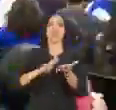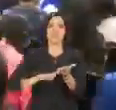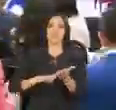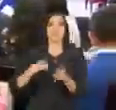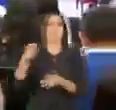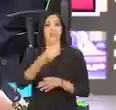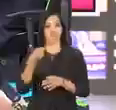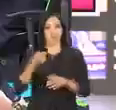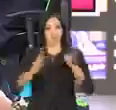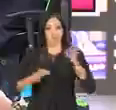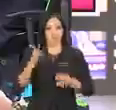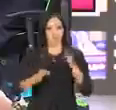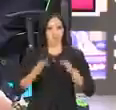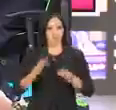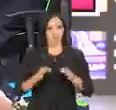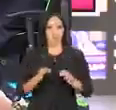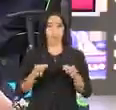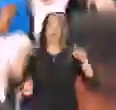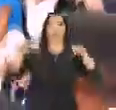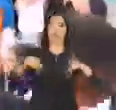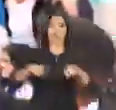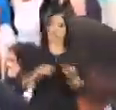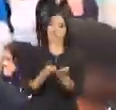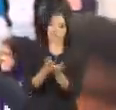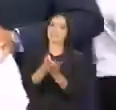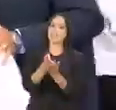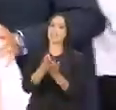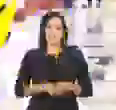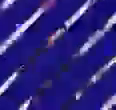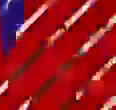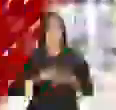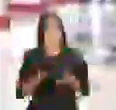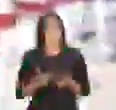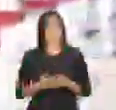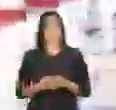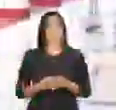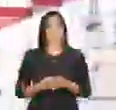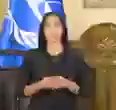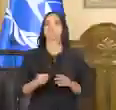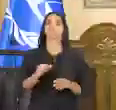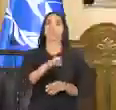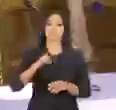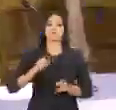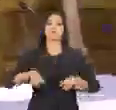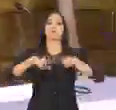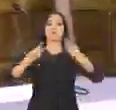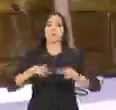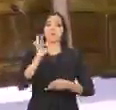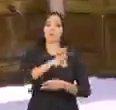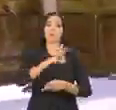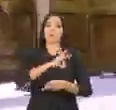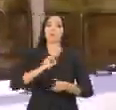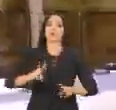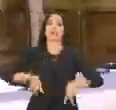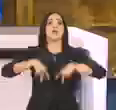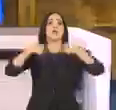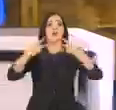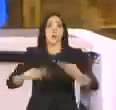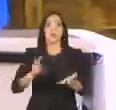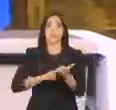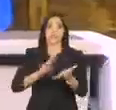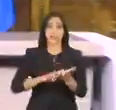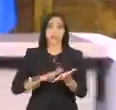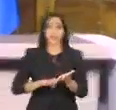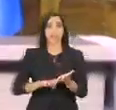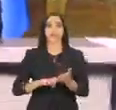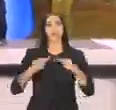verdad, que busca la justicia, por ahora y para siempre, porque surja una nueva civilización, una